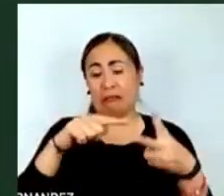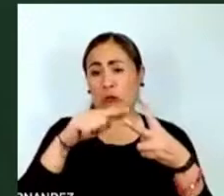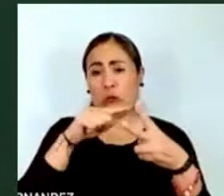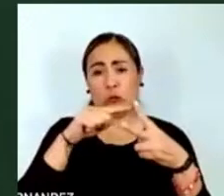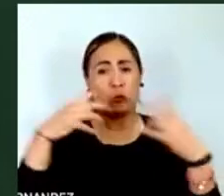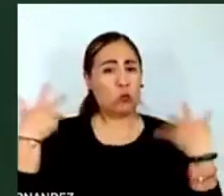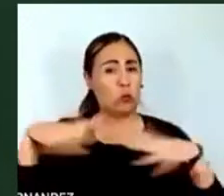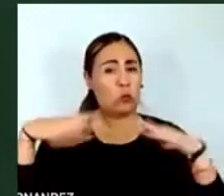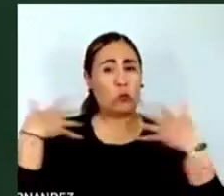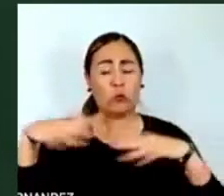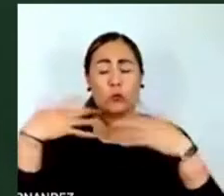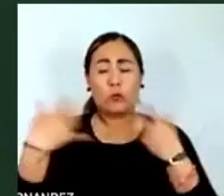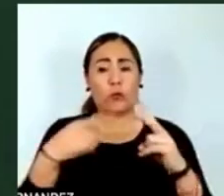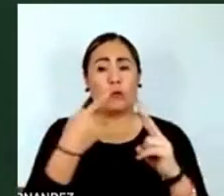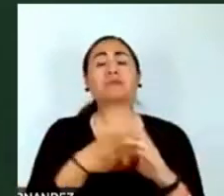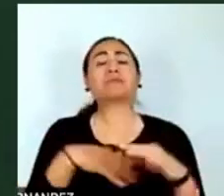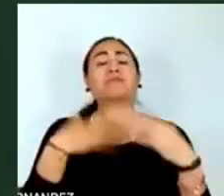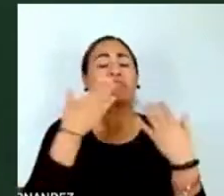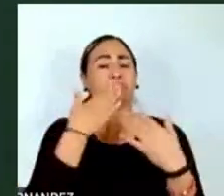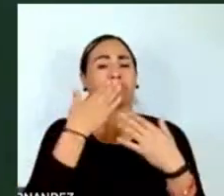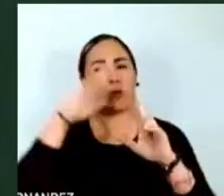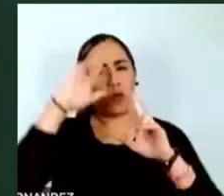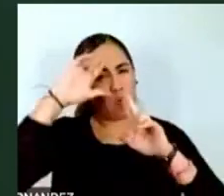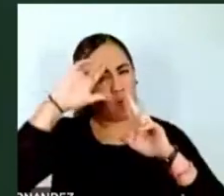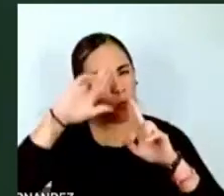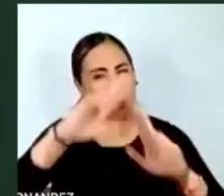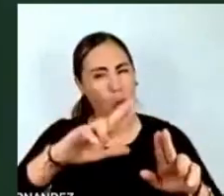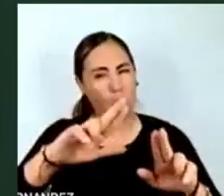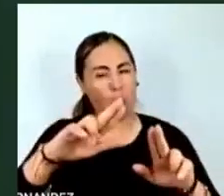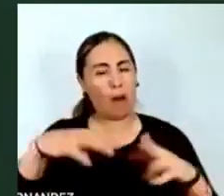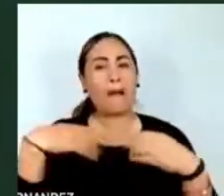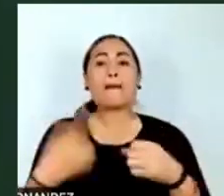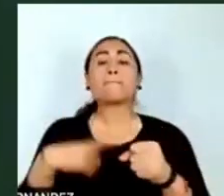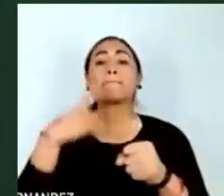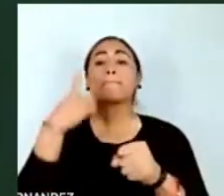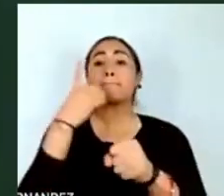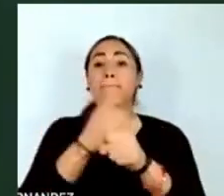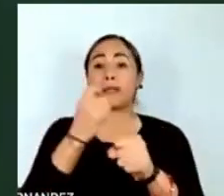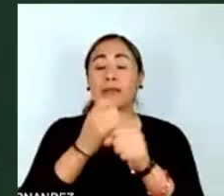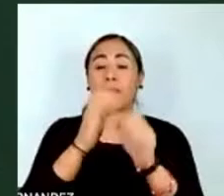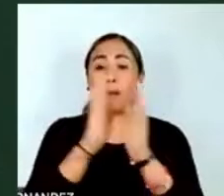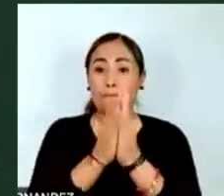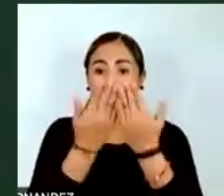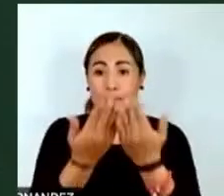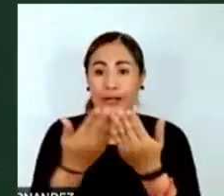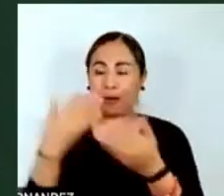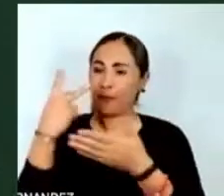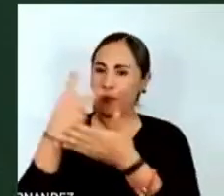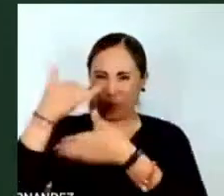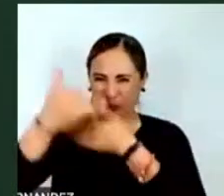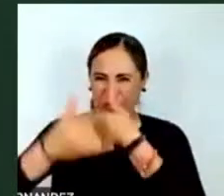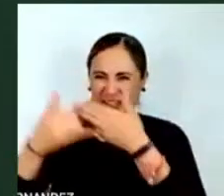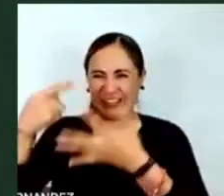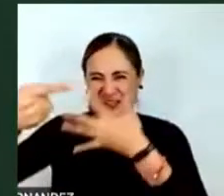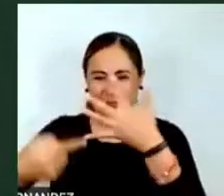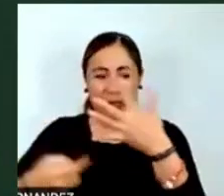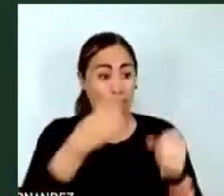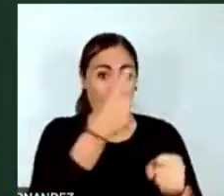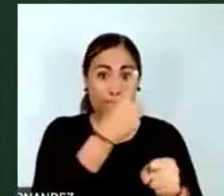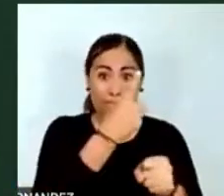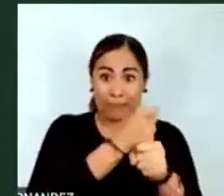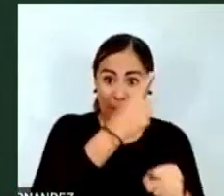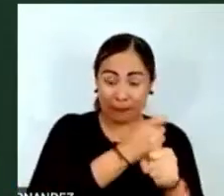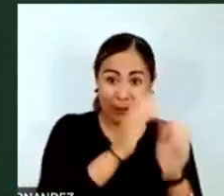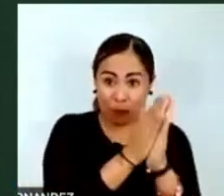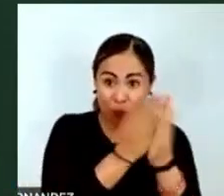sean precisamente ustedes quienes presenten esta primera publicación del proyecto. Muchísimas gracias por estar. Es muy importante